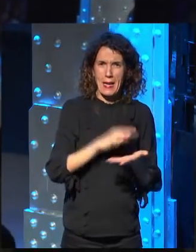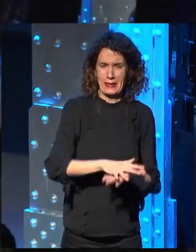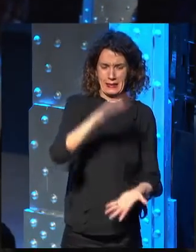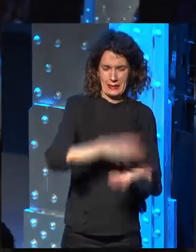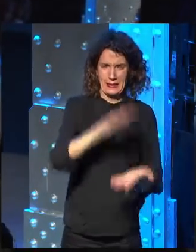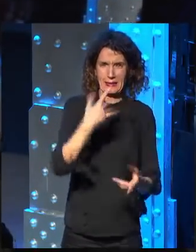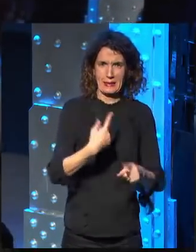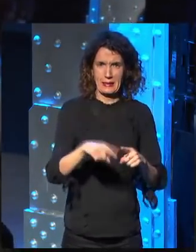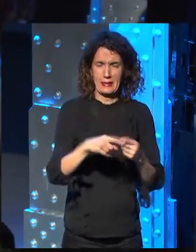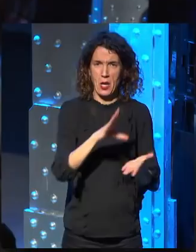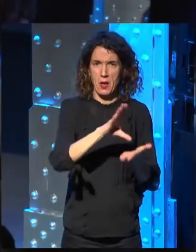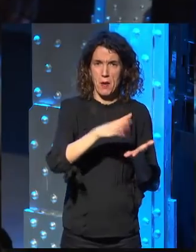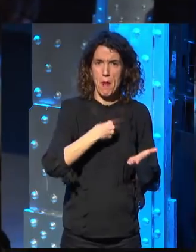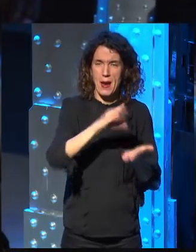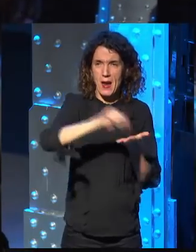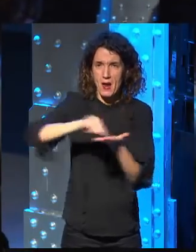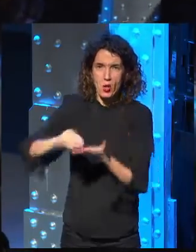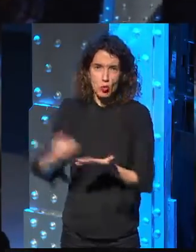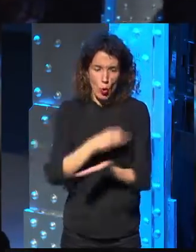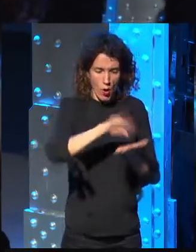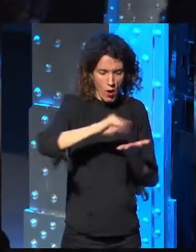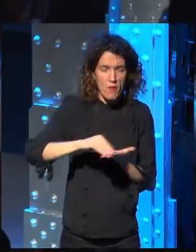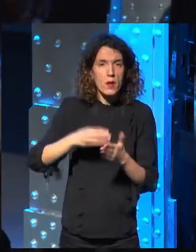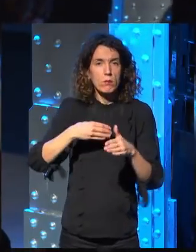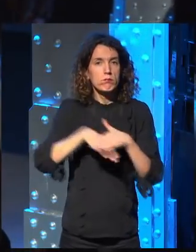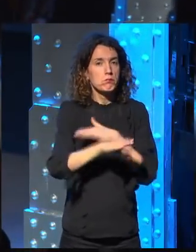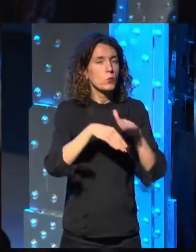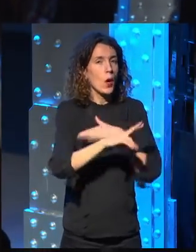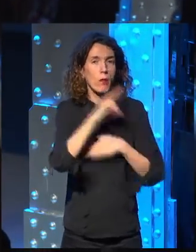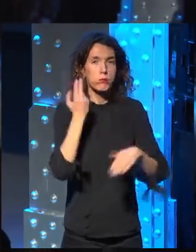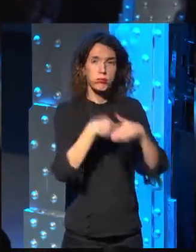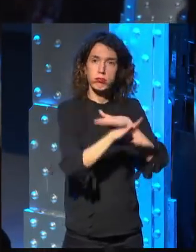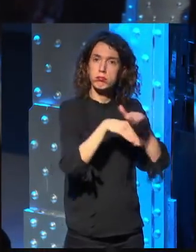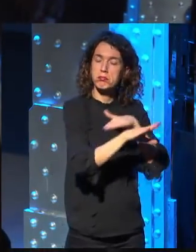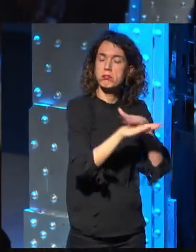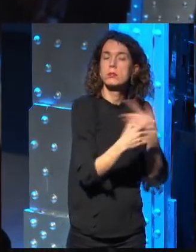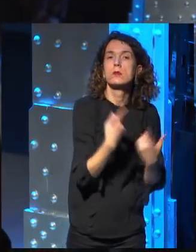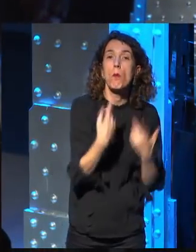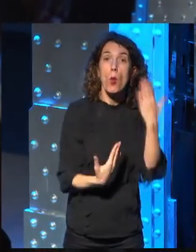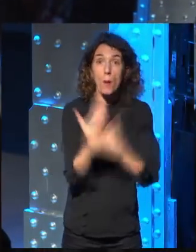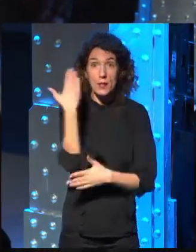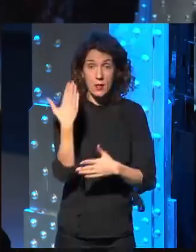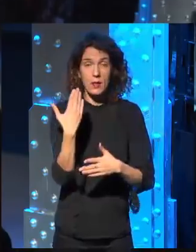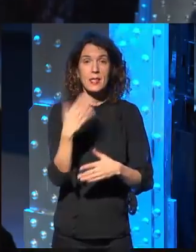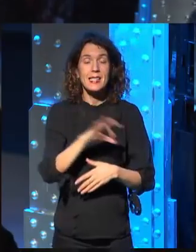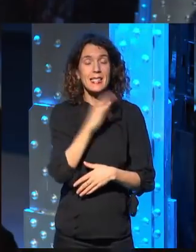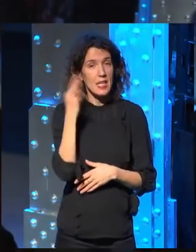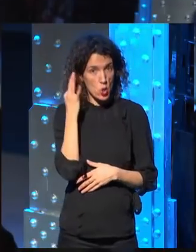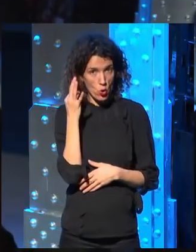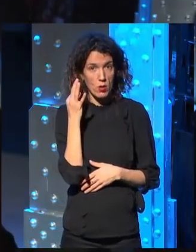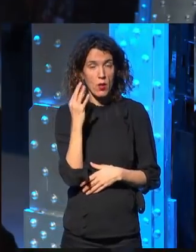de todo, yo recogía todo, y he conservado el hábito, ¿no? Ahora, esta mañana me dieron unas señoras que